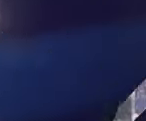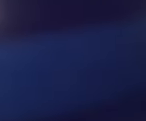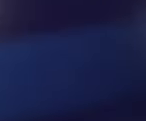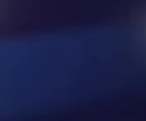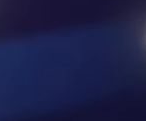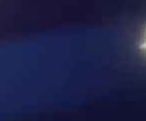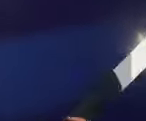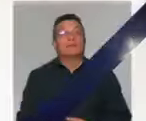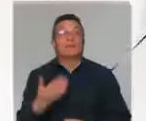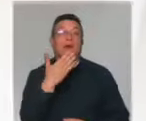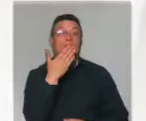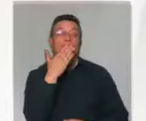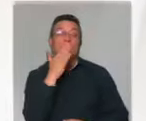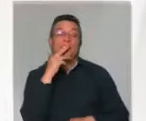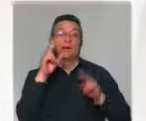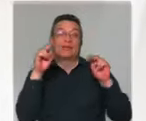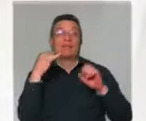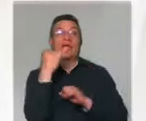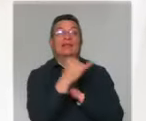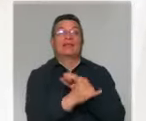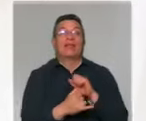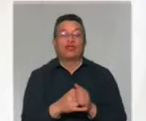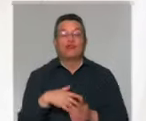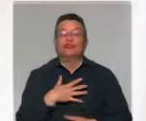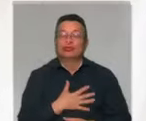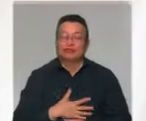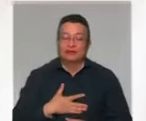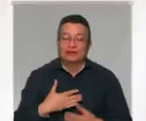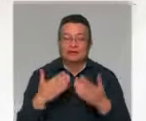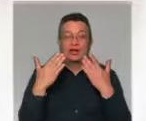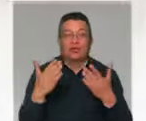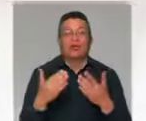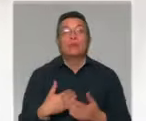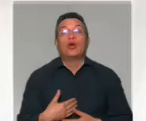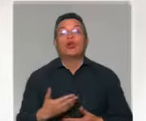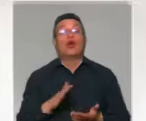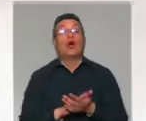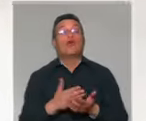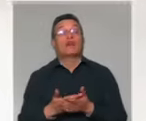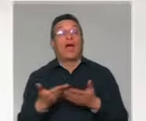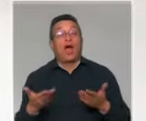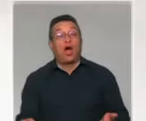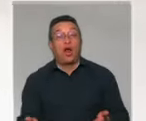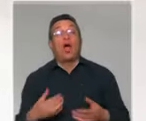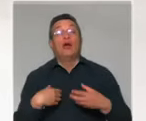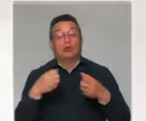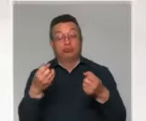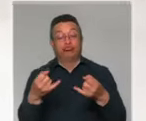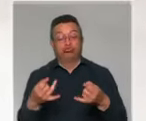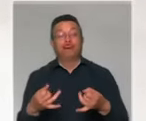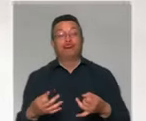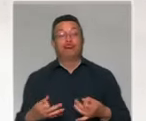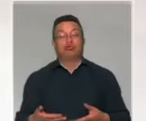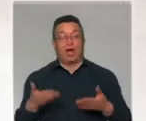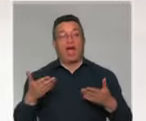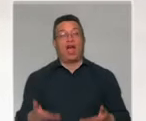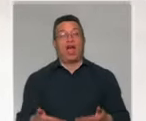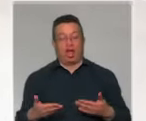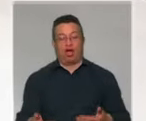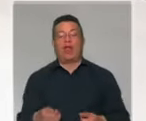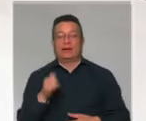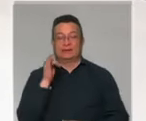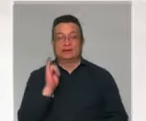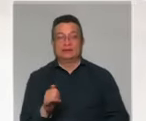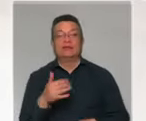Buenas noches, Titi, buenas noches, Ramón, un gusto saludarlos. ¿Cómo estamos viviendo este momento? Se están contando los votos. Ese es el dato. Y ya